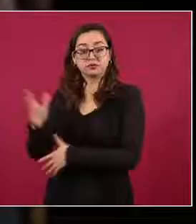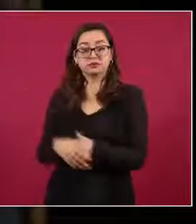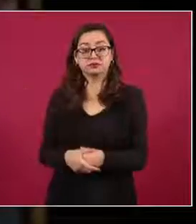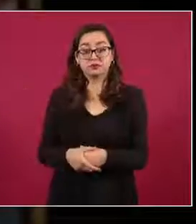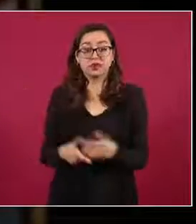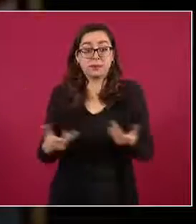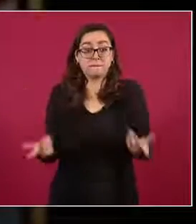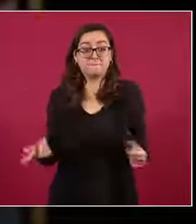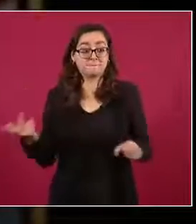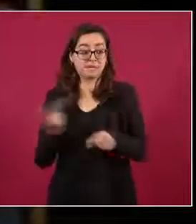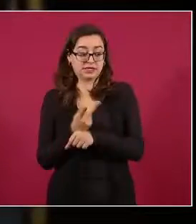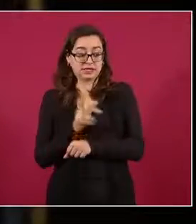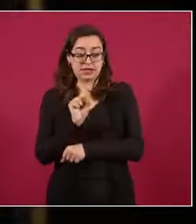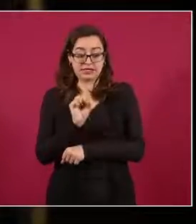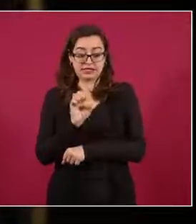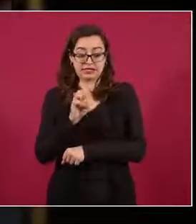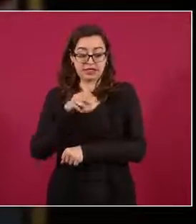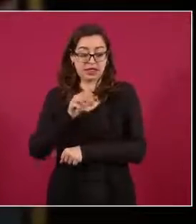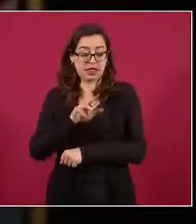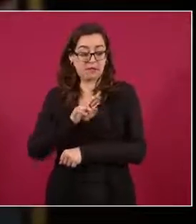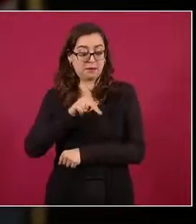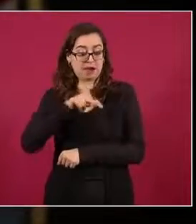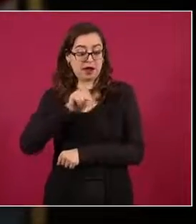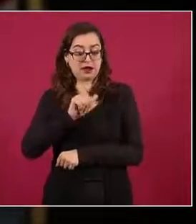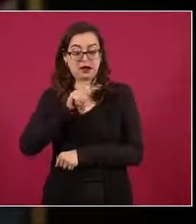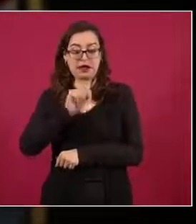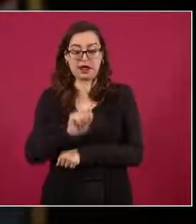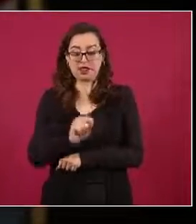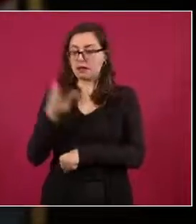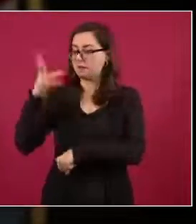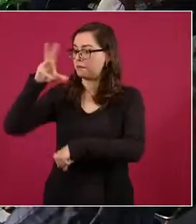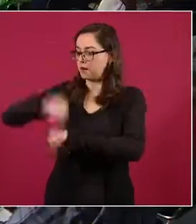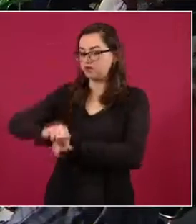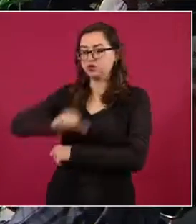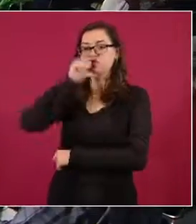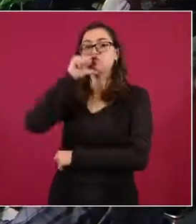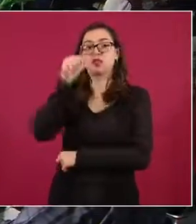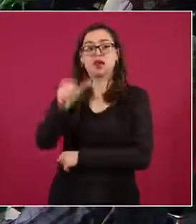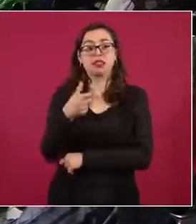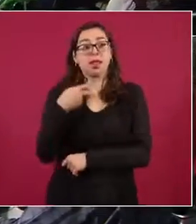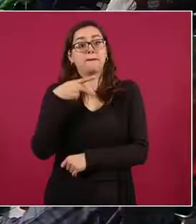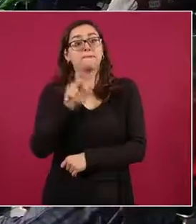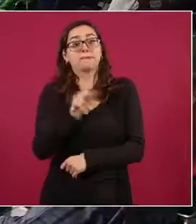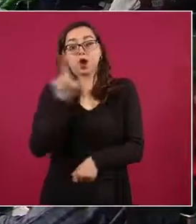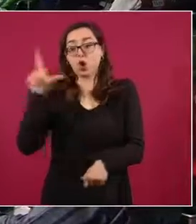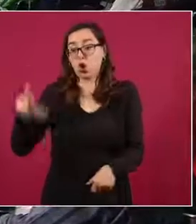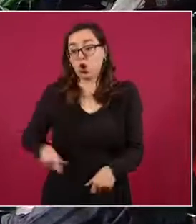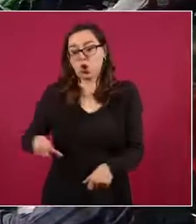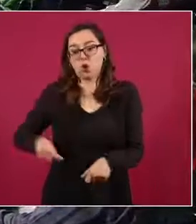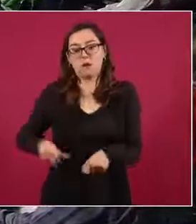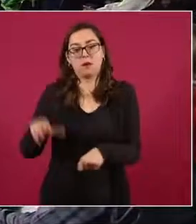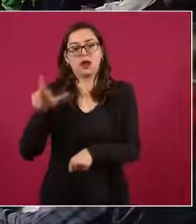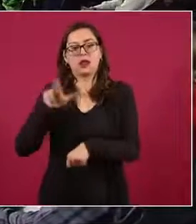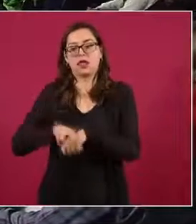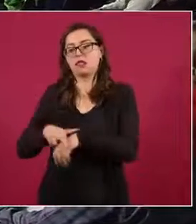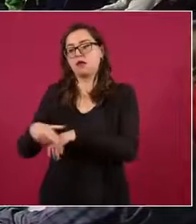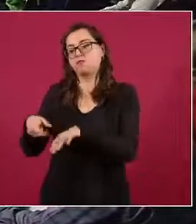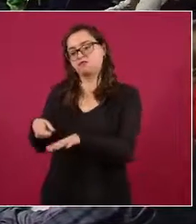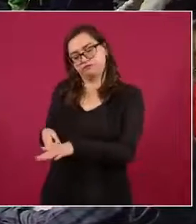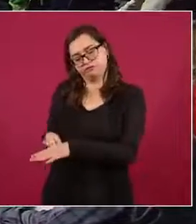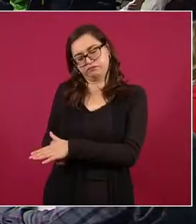parte de Semarnat, pero por debajo del agua, digamos, el gobernador Vila